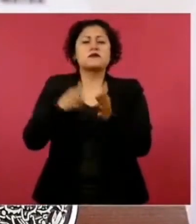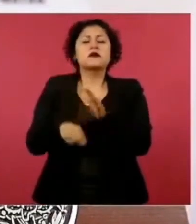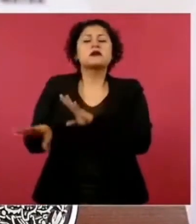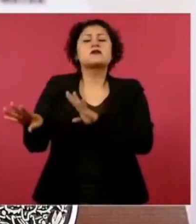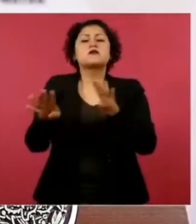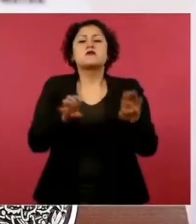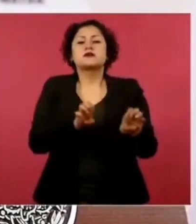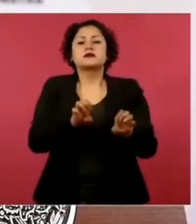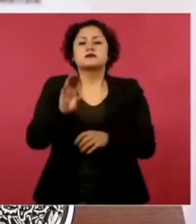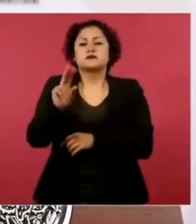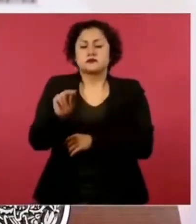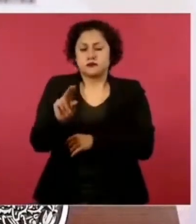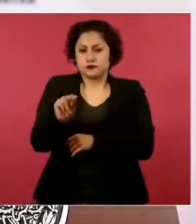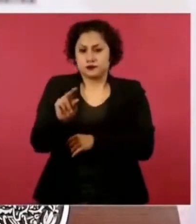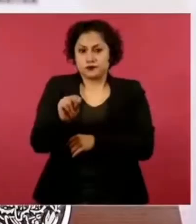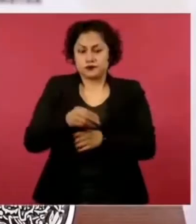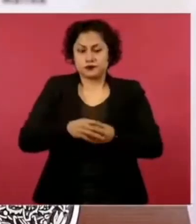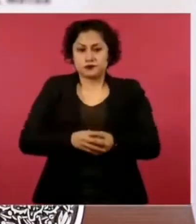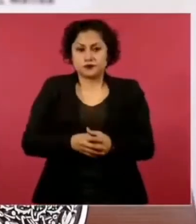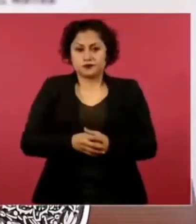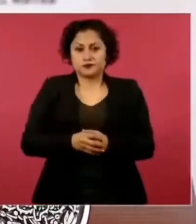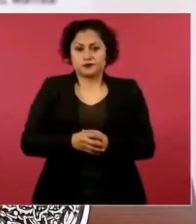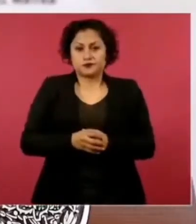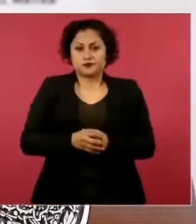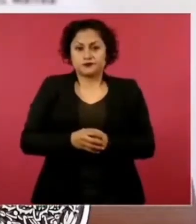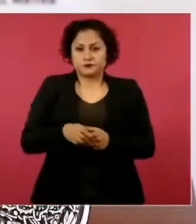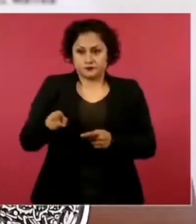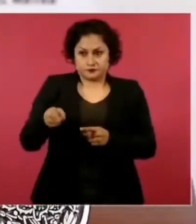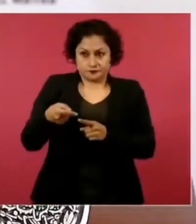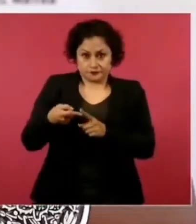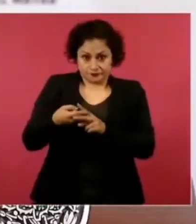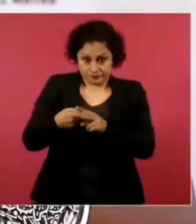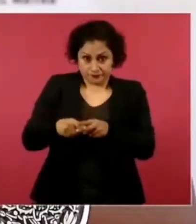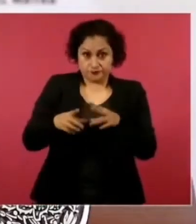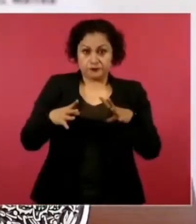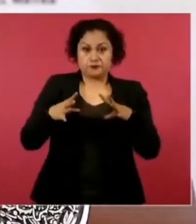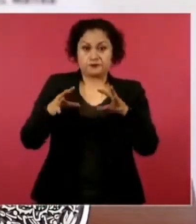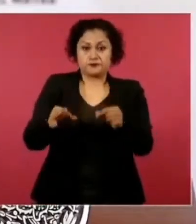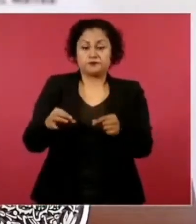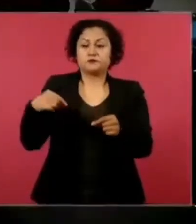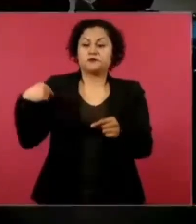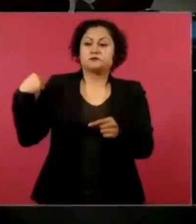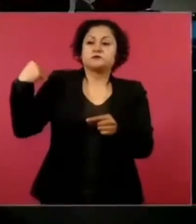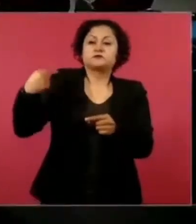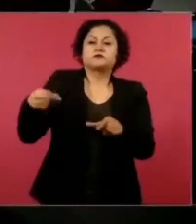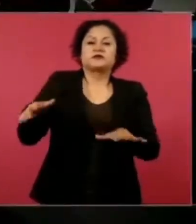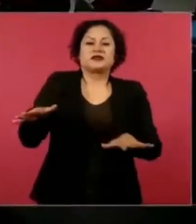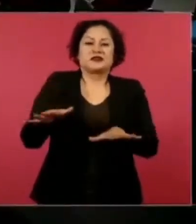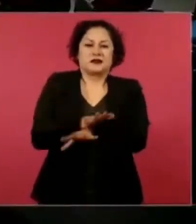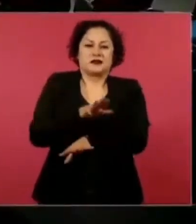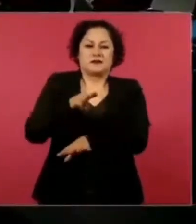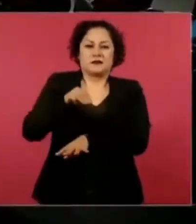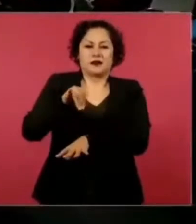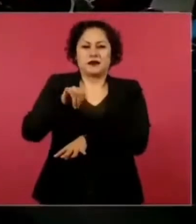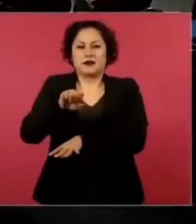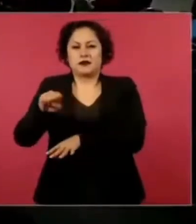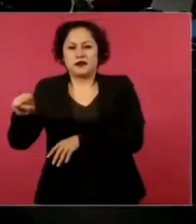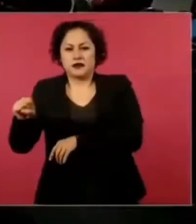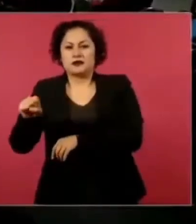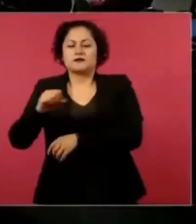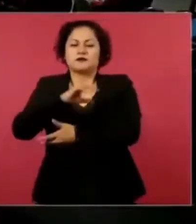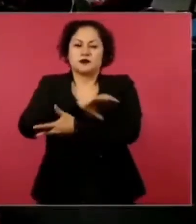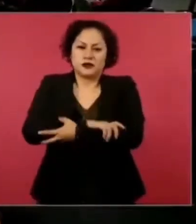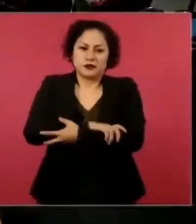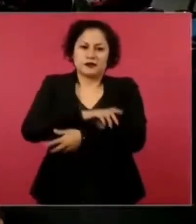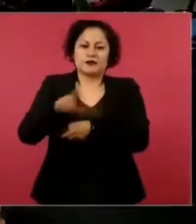fueron IMSS Solidaridad, y luego por IMSS Prospera,